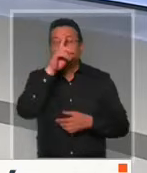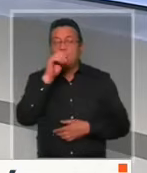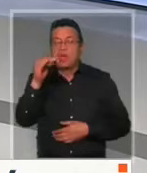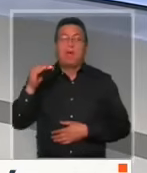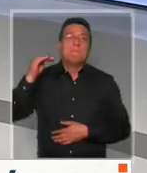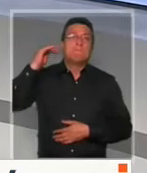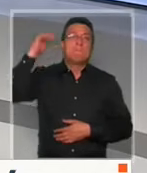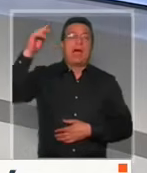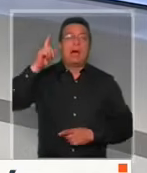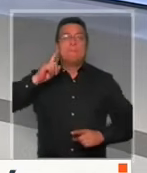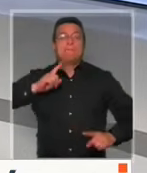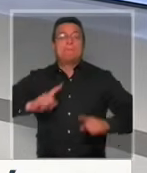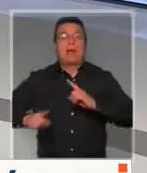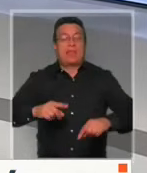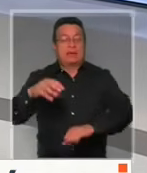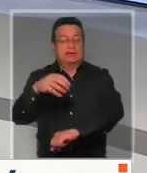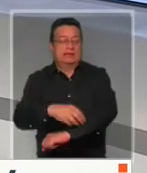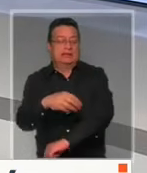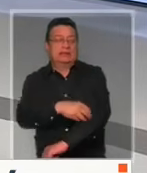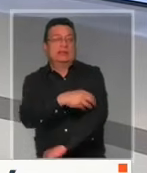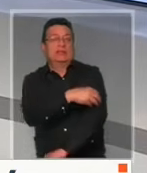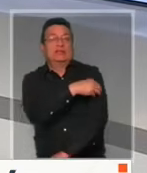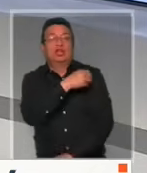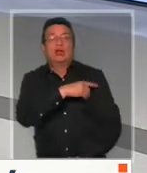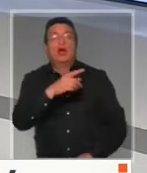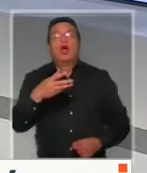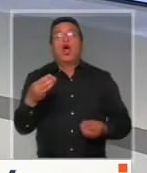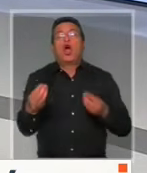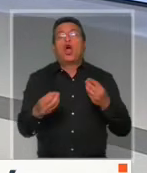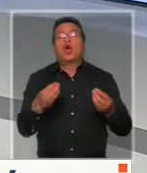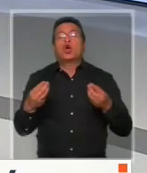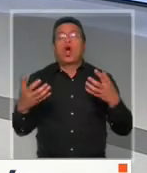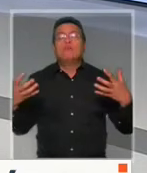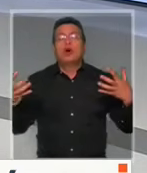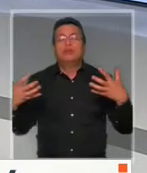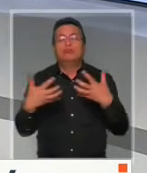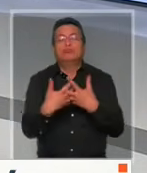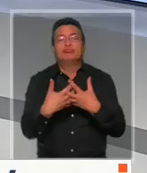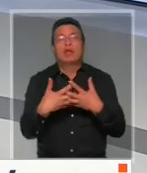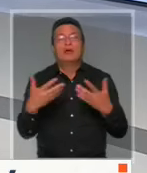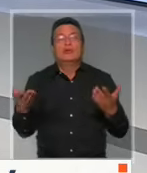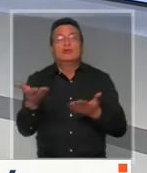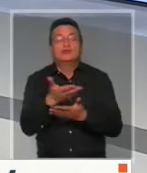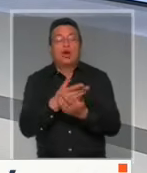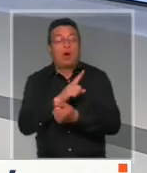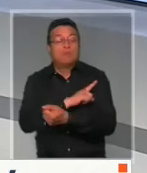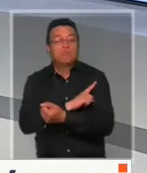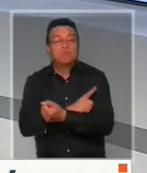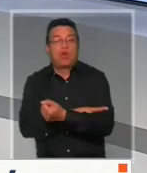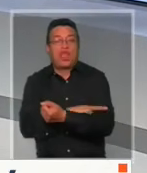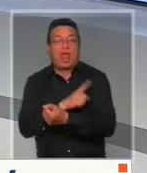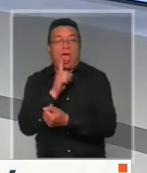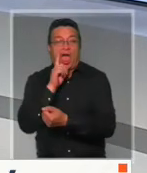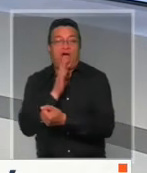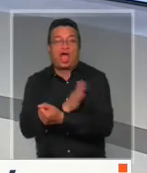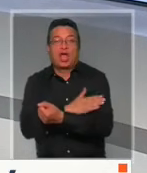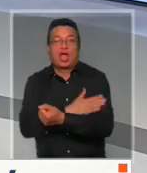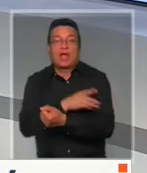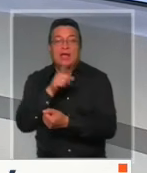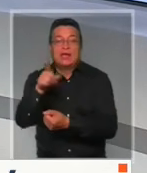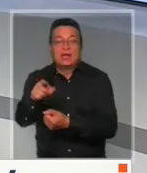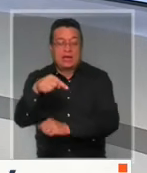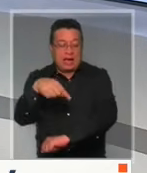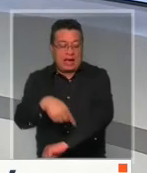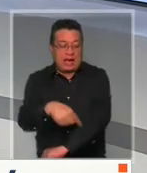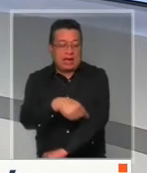tener cada una de las regiones. ¿Cómo va a convivir en cuanto a las facultades, ese cargo que hoy